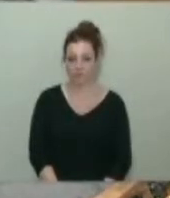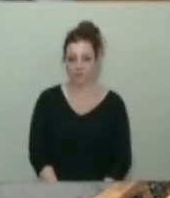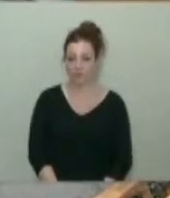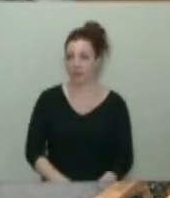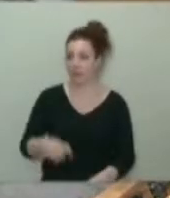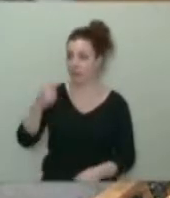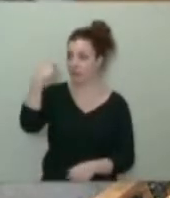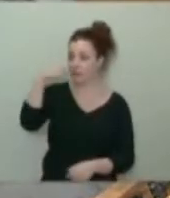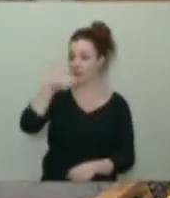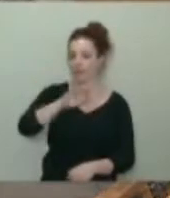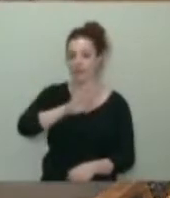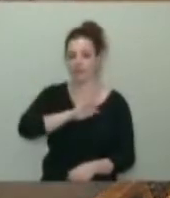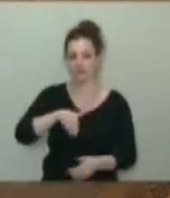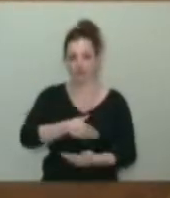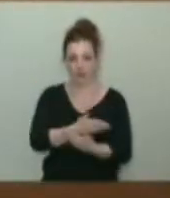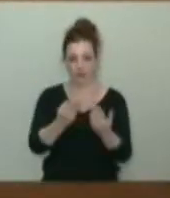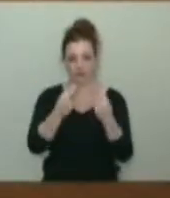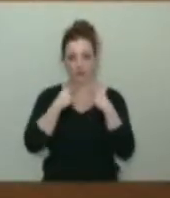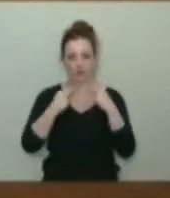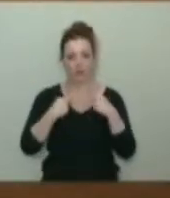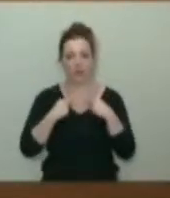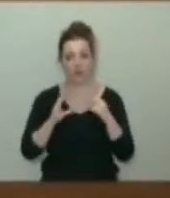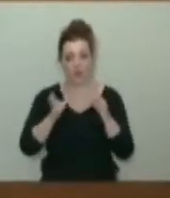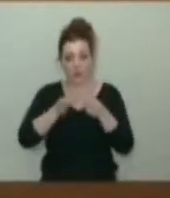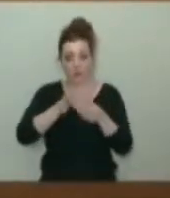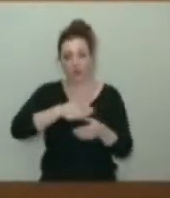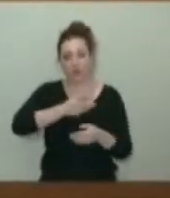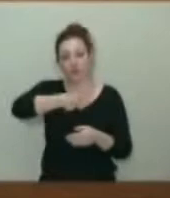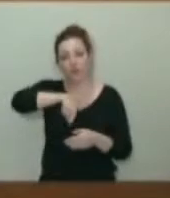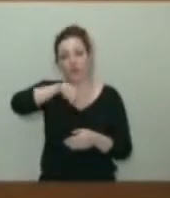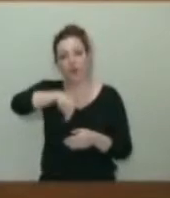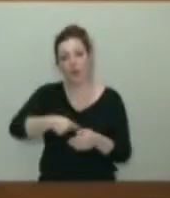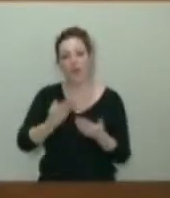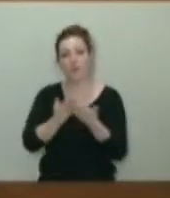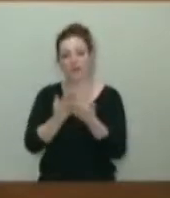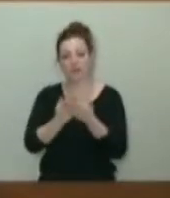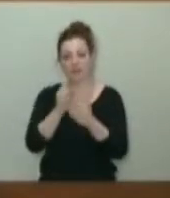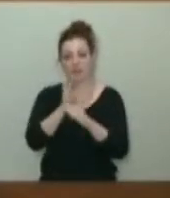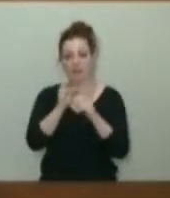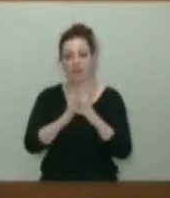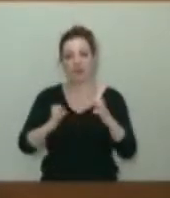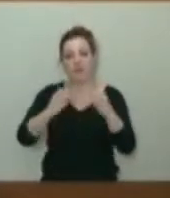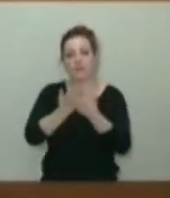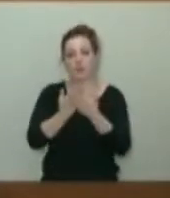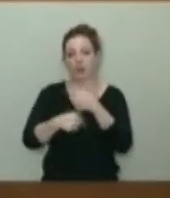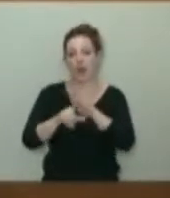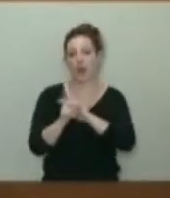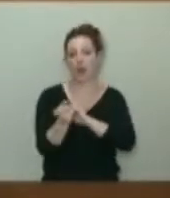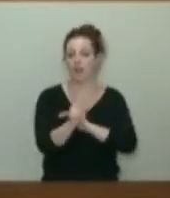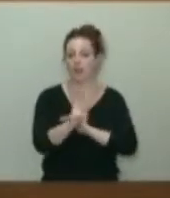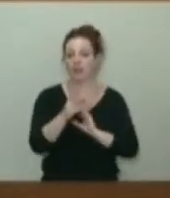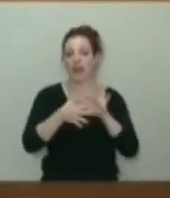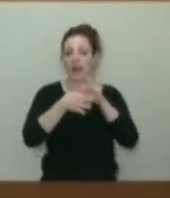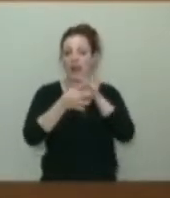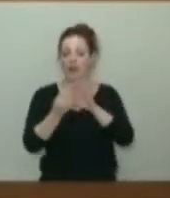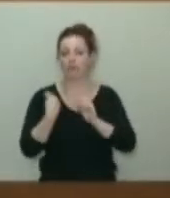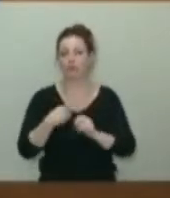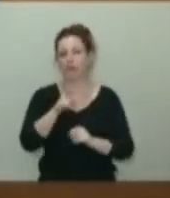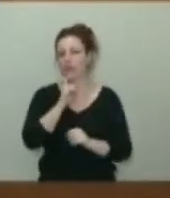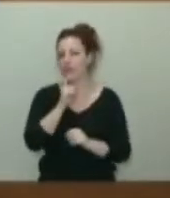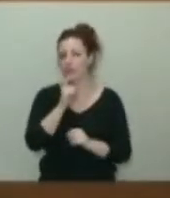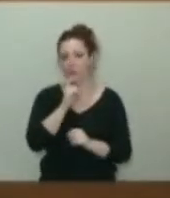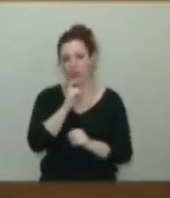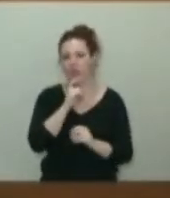Señor presidente, señorías, nuestro grupo parlamentario presenta hoy en esta Cámara una proposición de ley en relación con las dificultades que